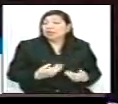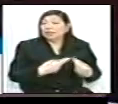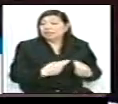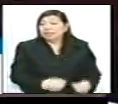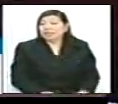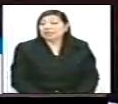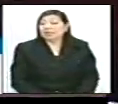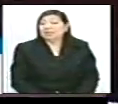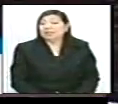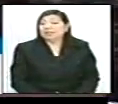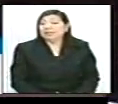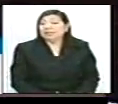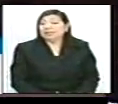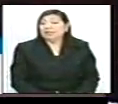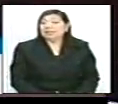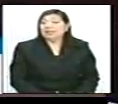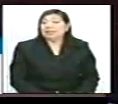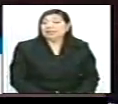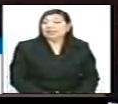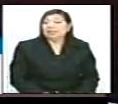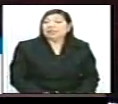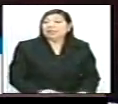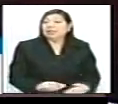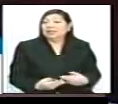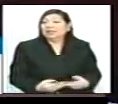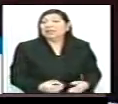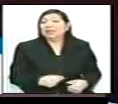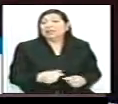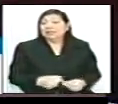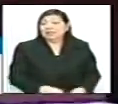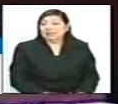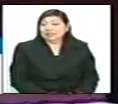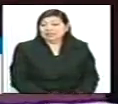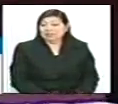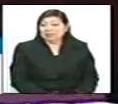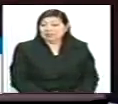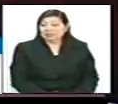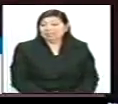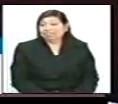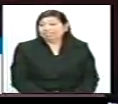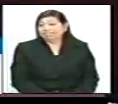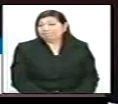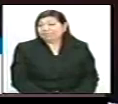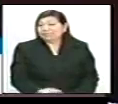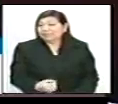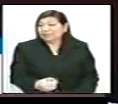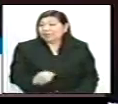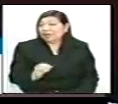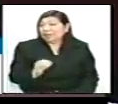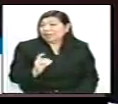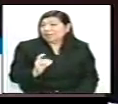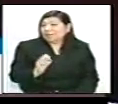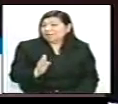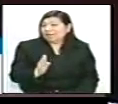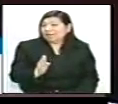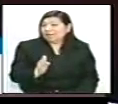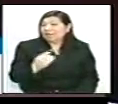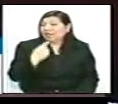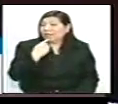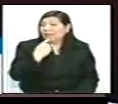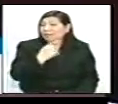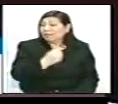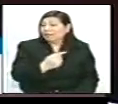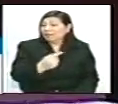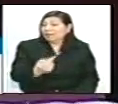comprometida el polo energético en relación al gasoducto. Entonces, Ya Odebrecht le tiró a dedo a